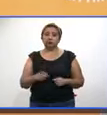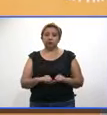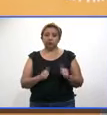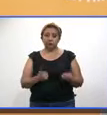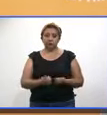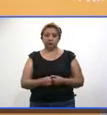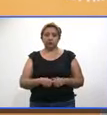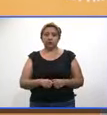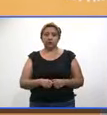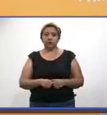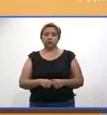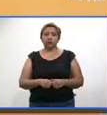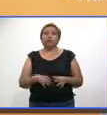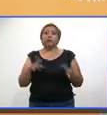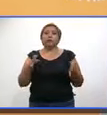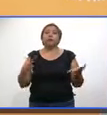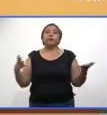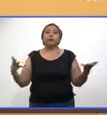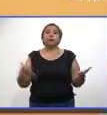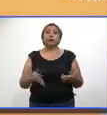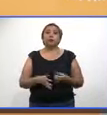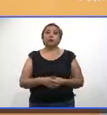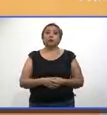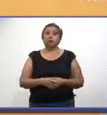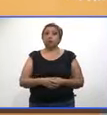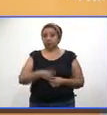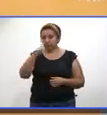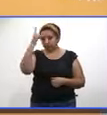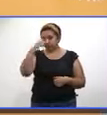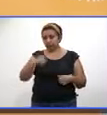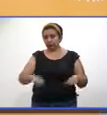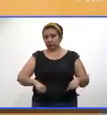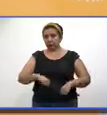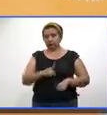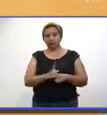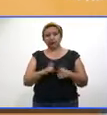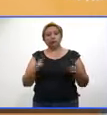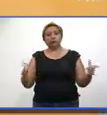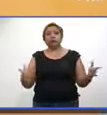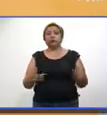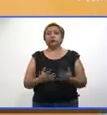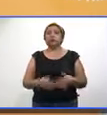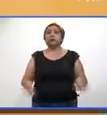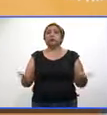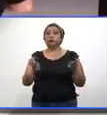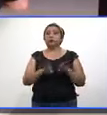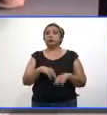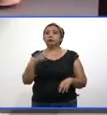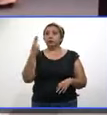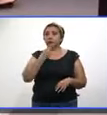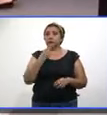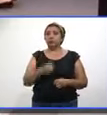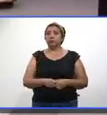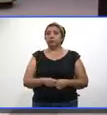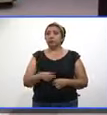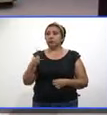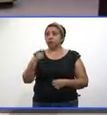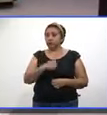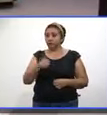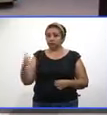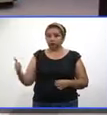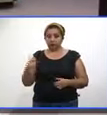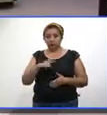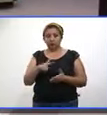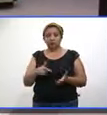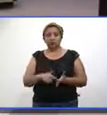asociación está encaminado a una actividad de gran piedad y de gran necesidad. En la caja de cada